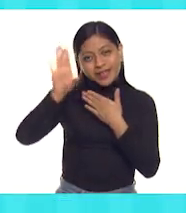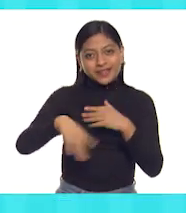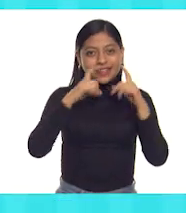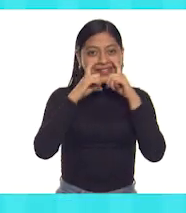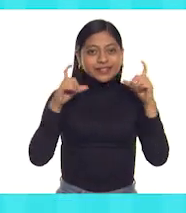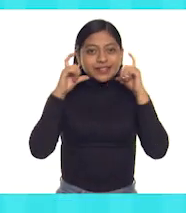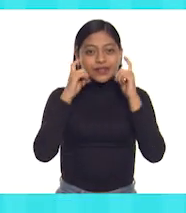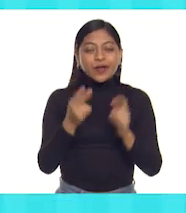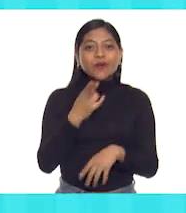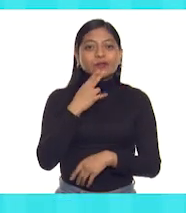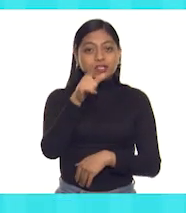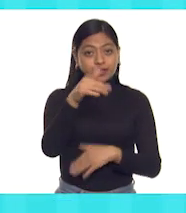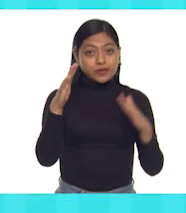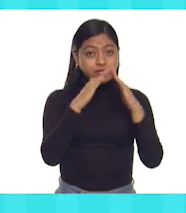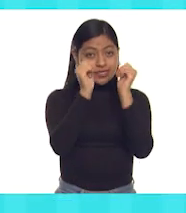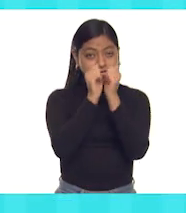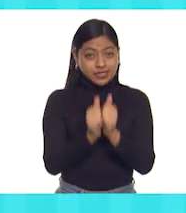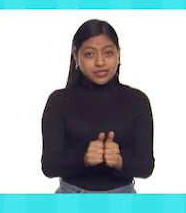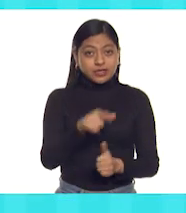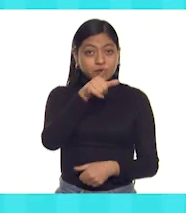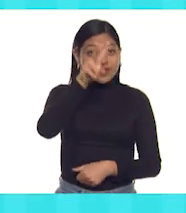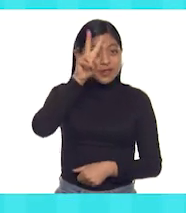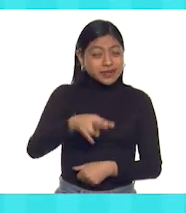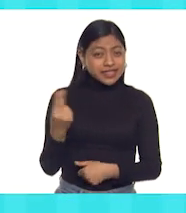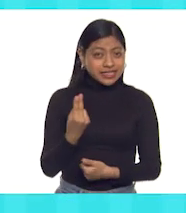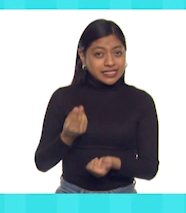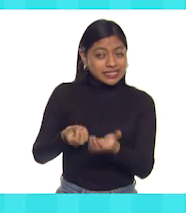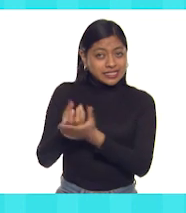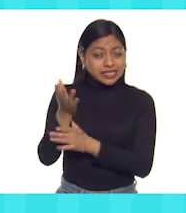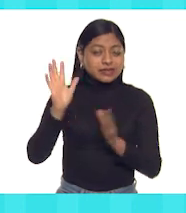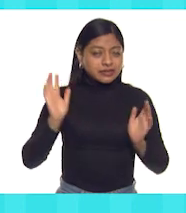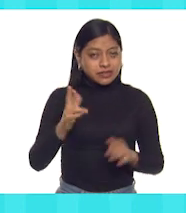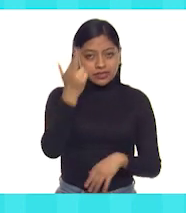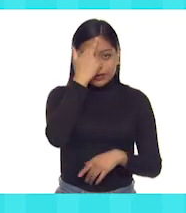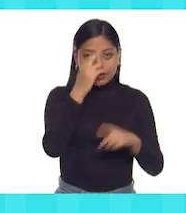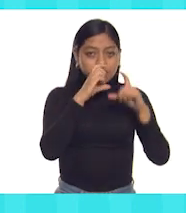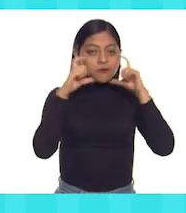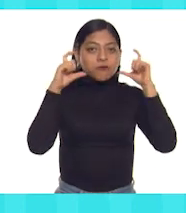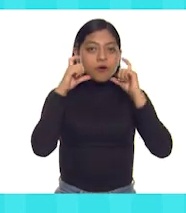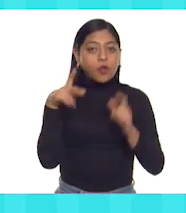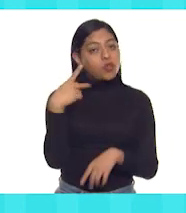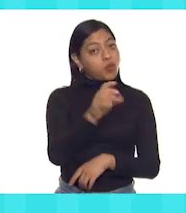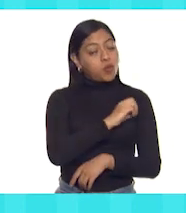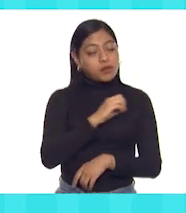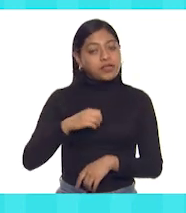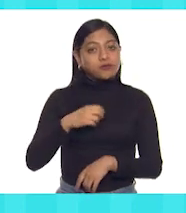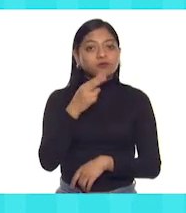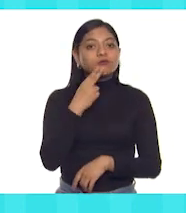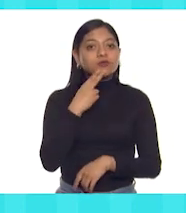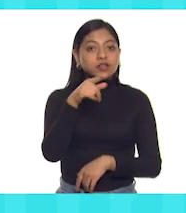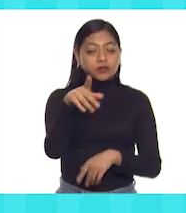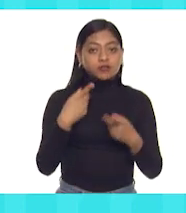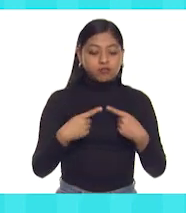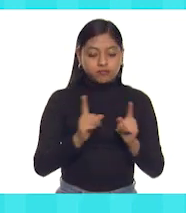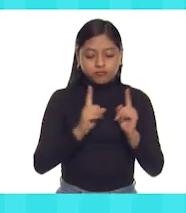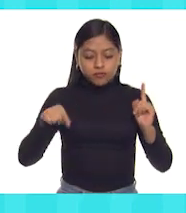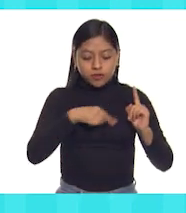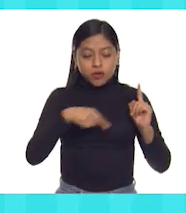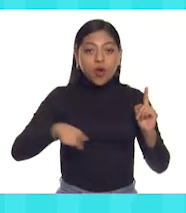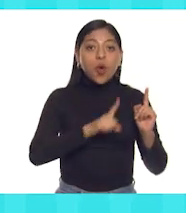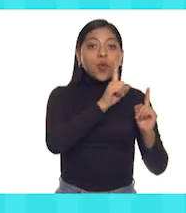Utiliza cubrebocas. No salgas de casa. Si tienes que hacerlo, recuerda que es obligatorio utilizarlo. Mantén una distancia mínima